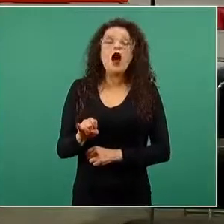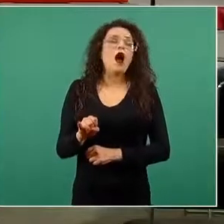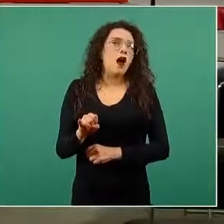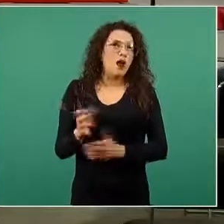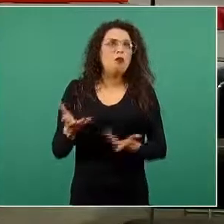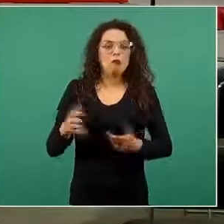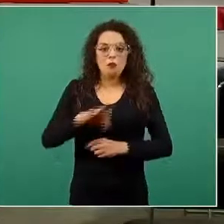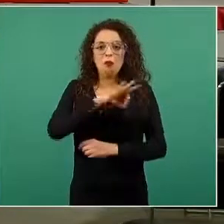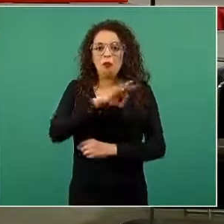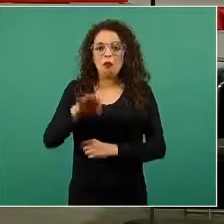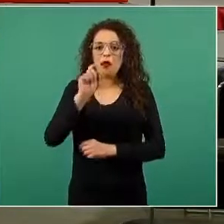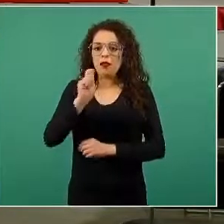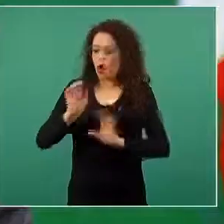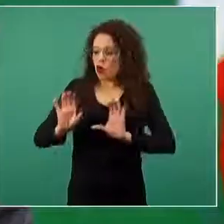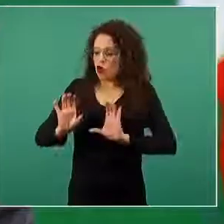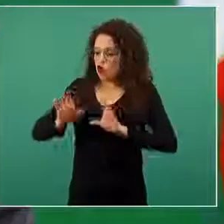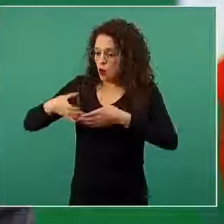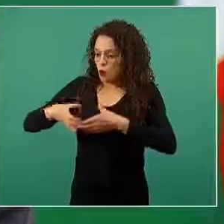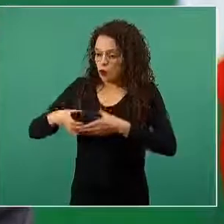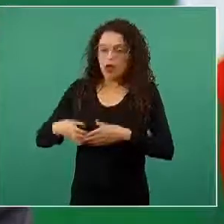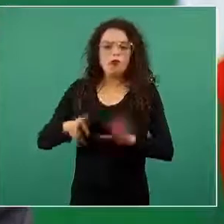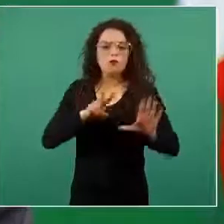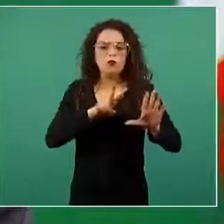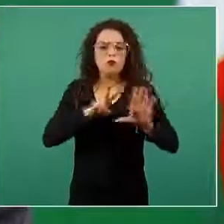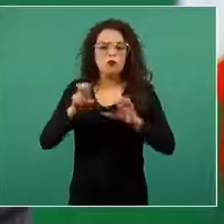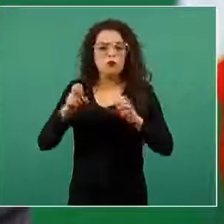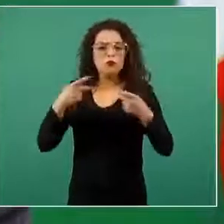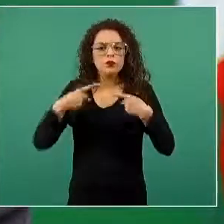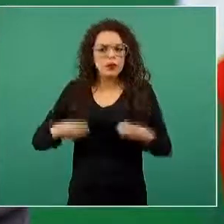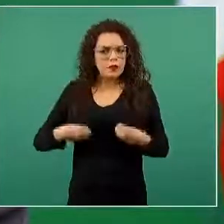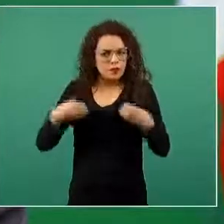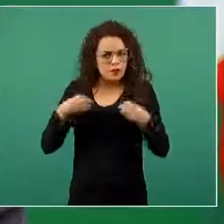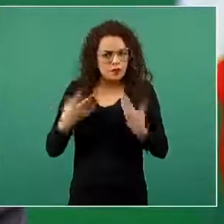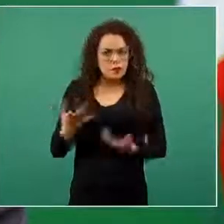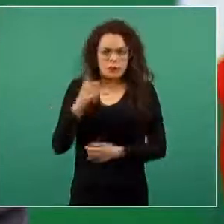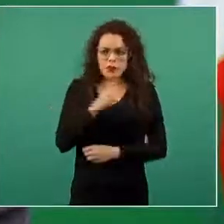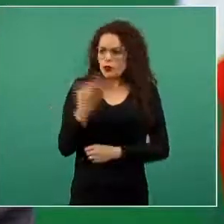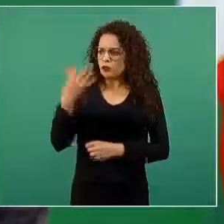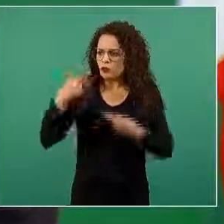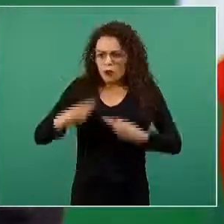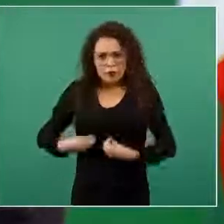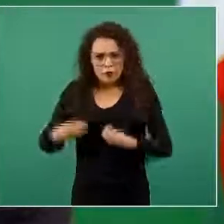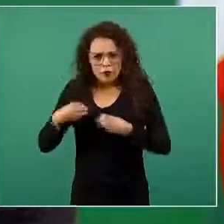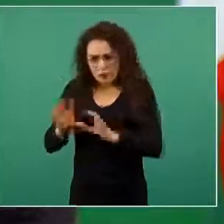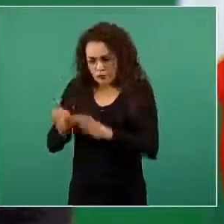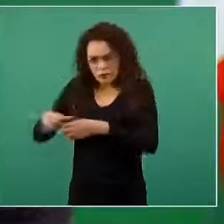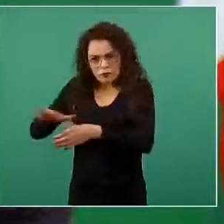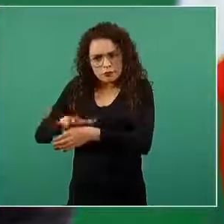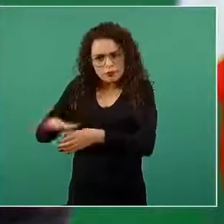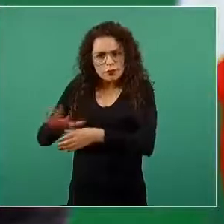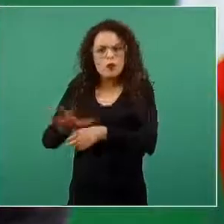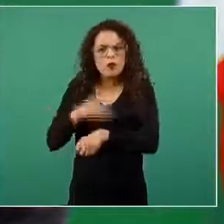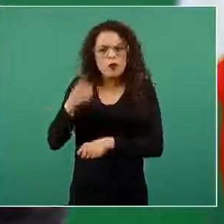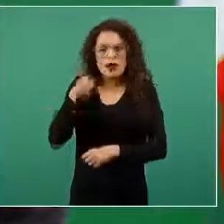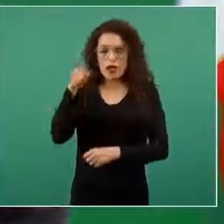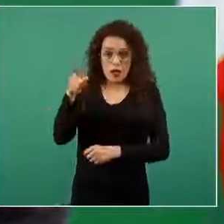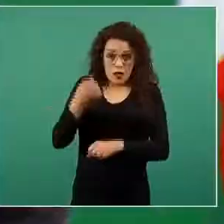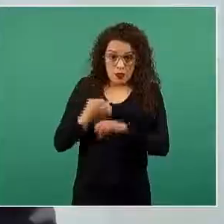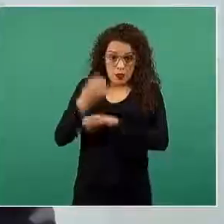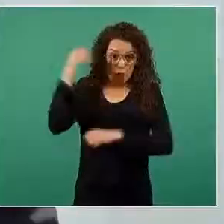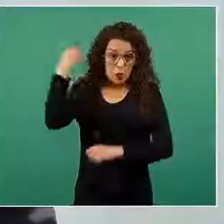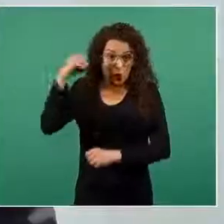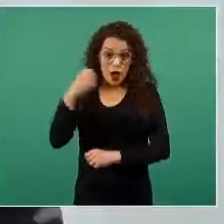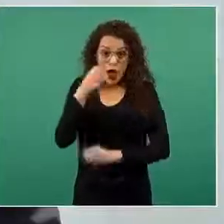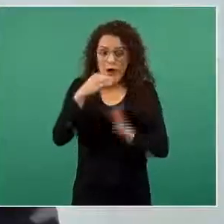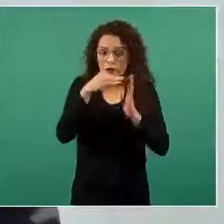inclusive a comunidades de 200 habitantes, de 150 habitantes. ¿Por qué? Porque Oaxaca este